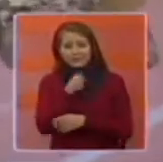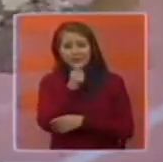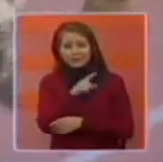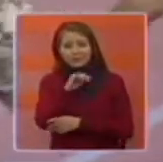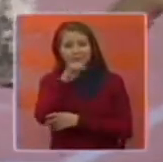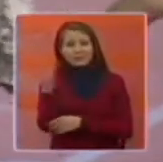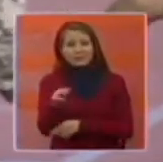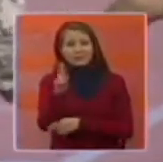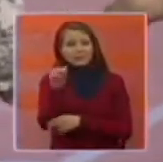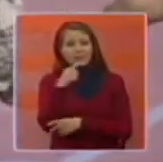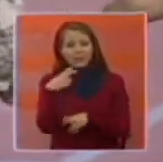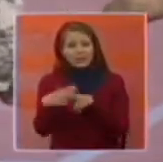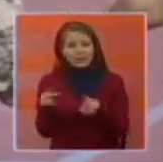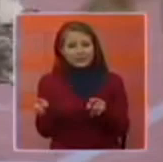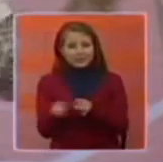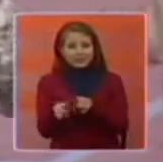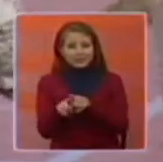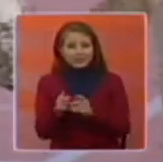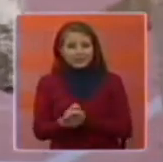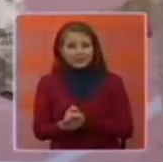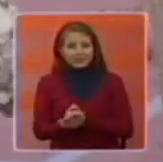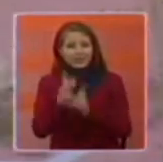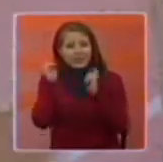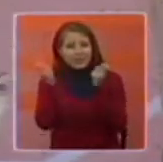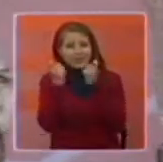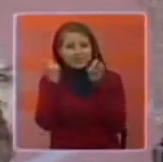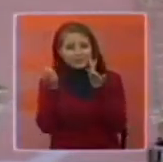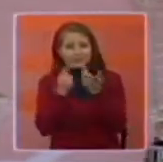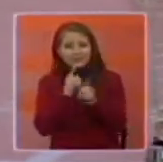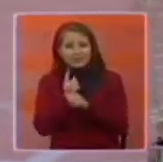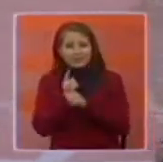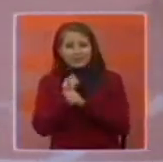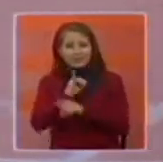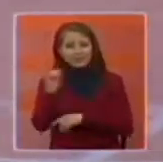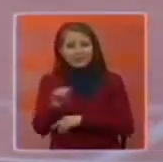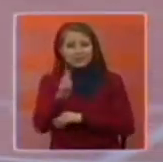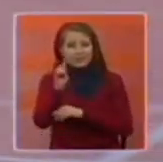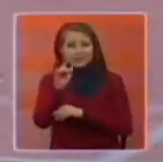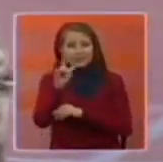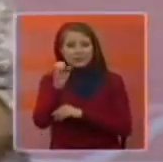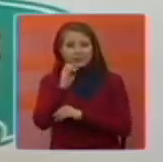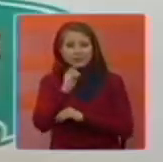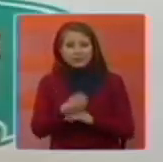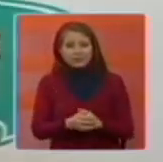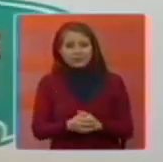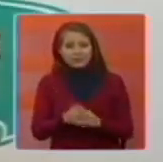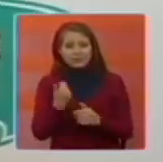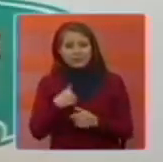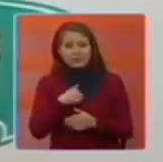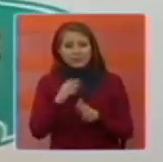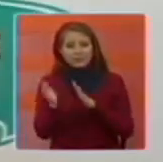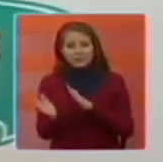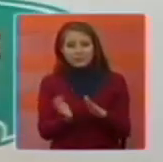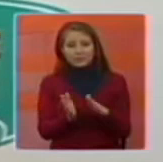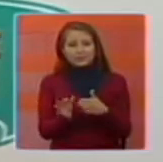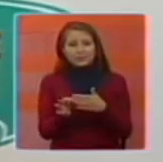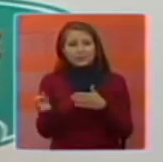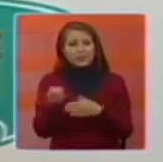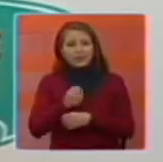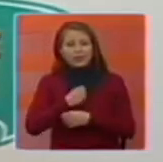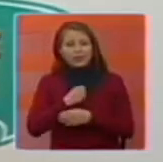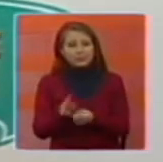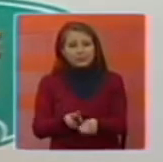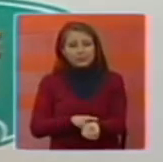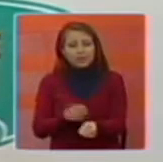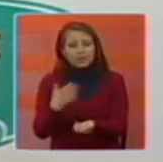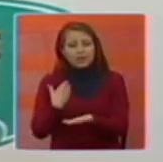Julio, se llama. ¿Es su fiesta? Claro, está de fiesta, Julito. Bueno, nosotros vamos a preparar un plato típico. Nos vamos a tratar de